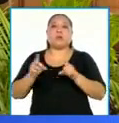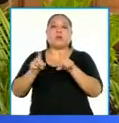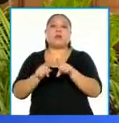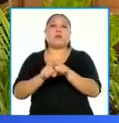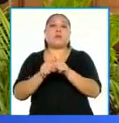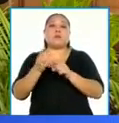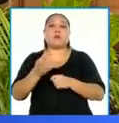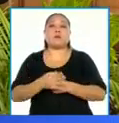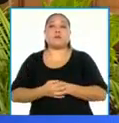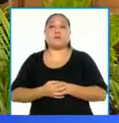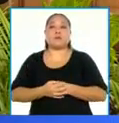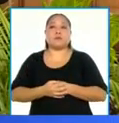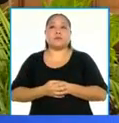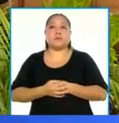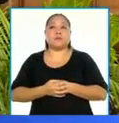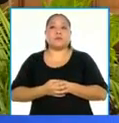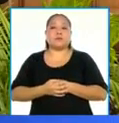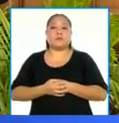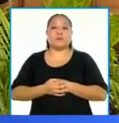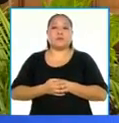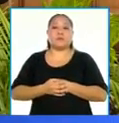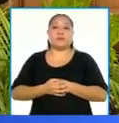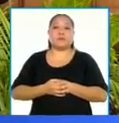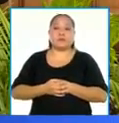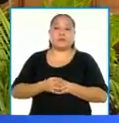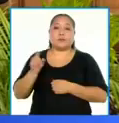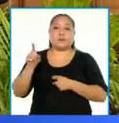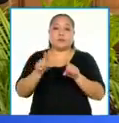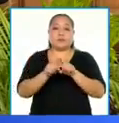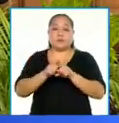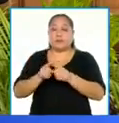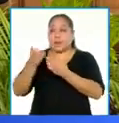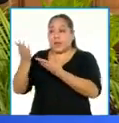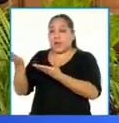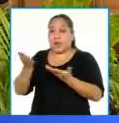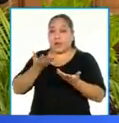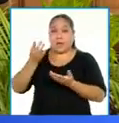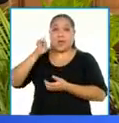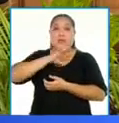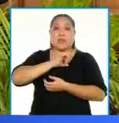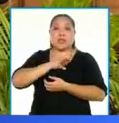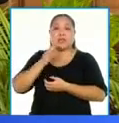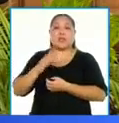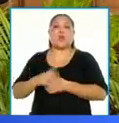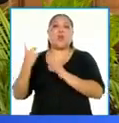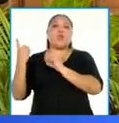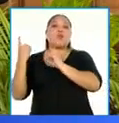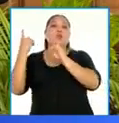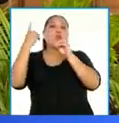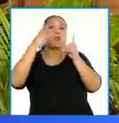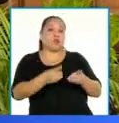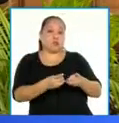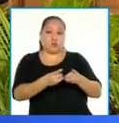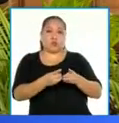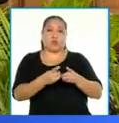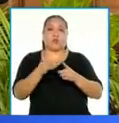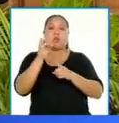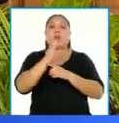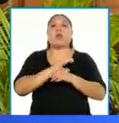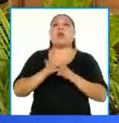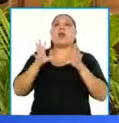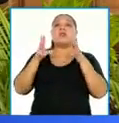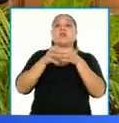también va a haber procedentes de Chile una donación de la Sociedad